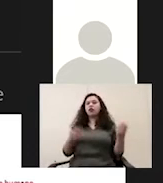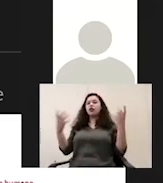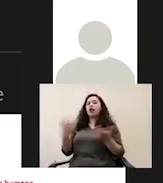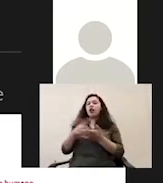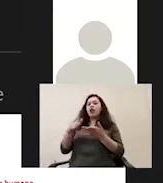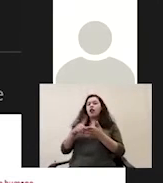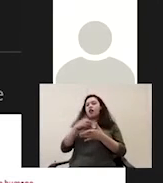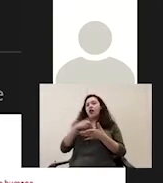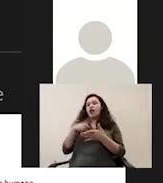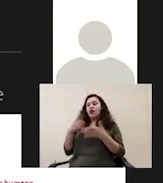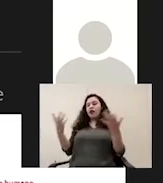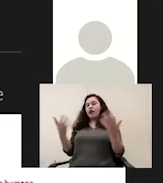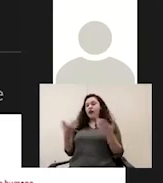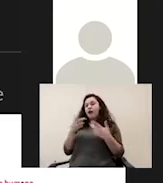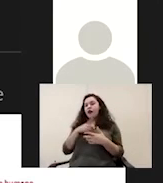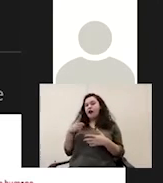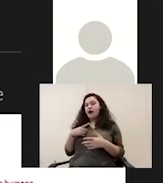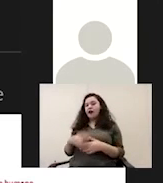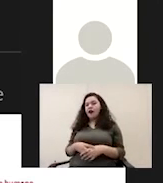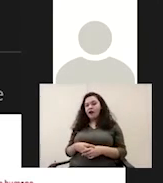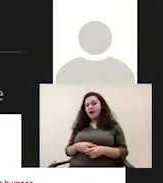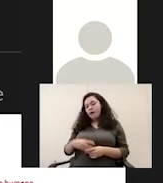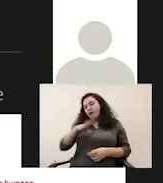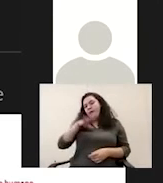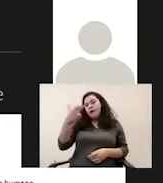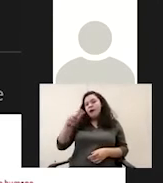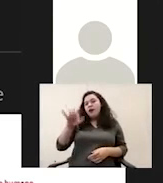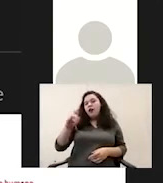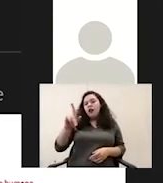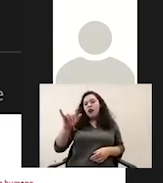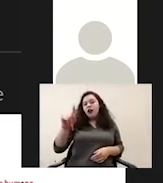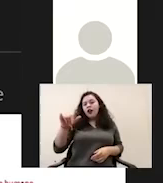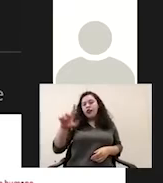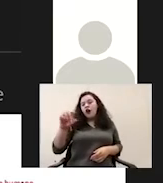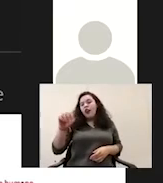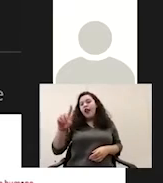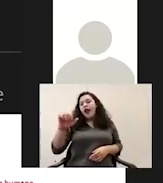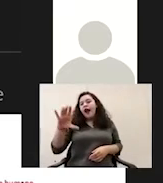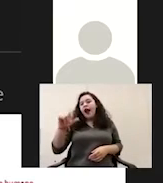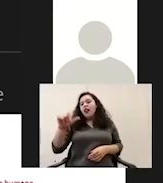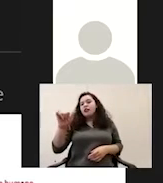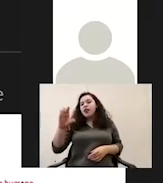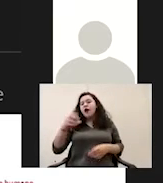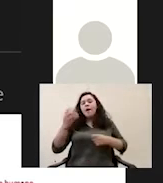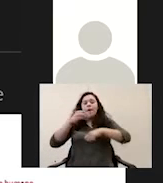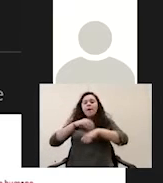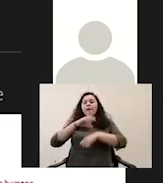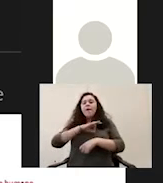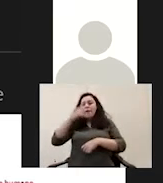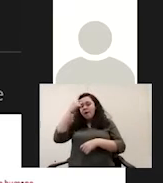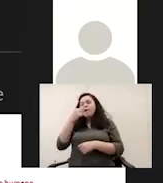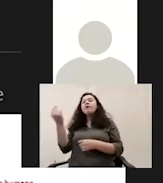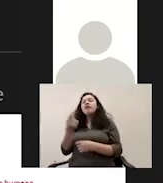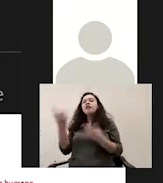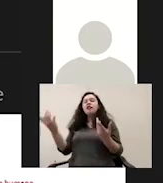puede. Hay pastillas de hipoclorito de calcio que se le pueden poner. Esto es para las